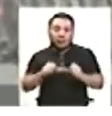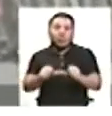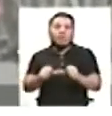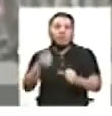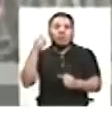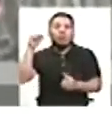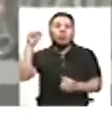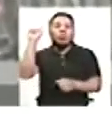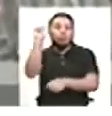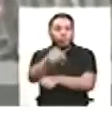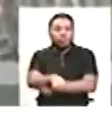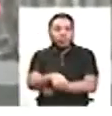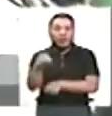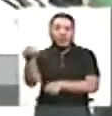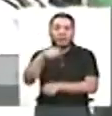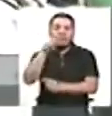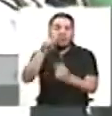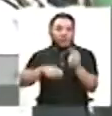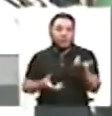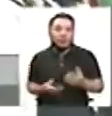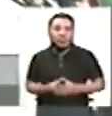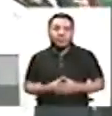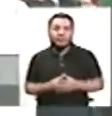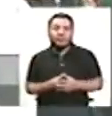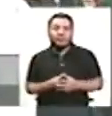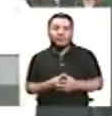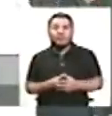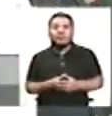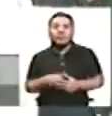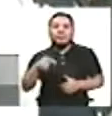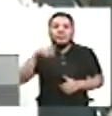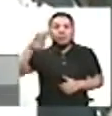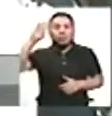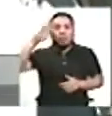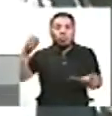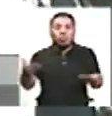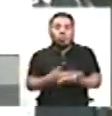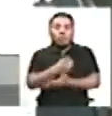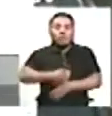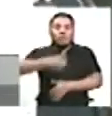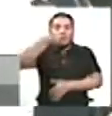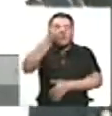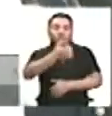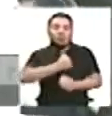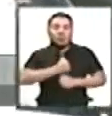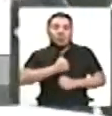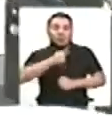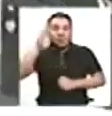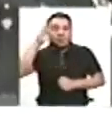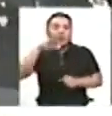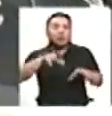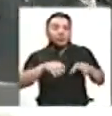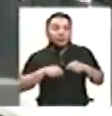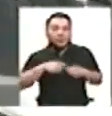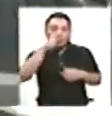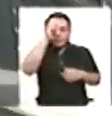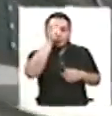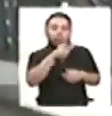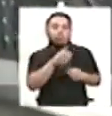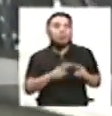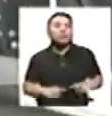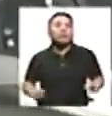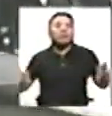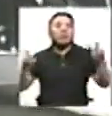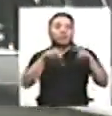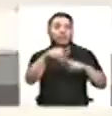y vencer estas amenazas. El nuevo comandante general del ejército fue reconocido por su valiosa participación